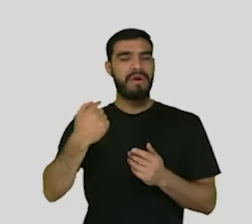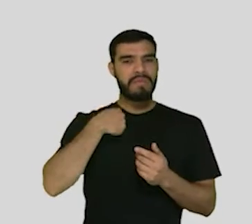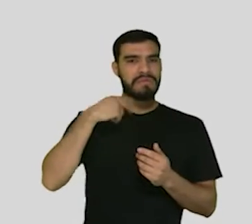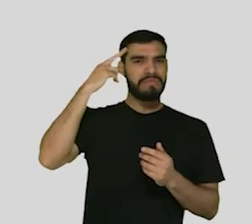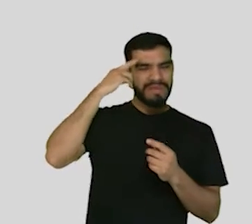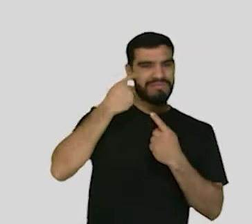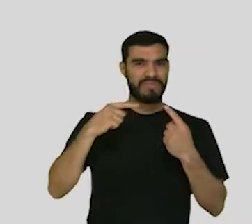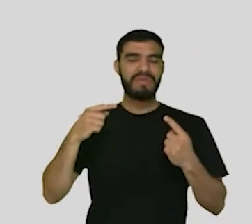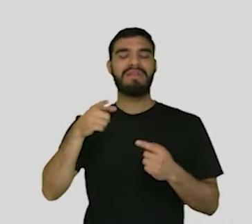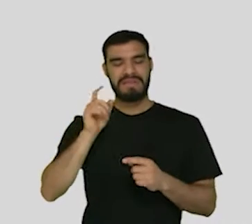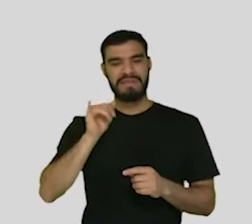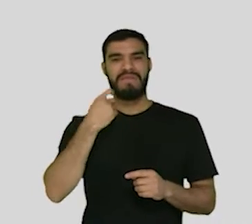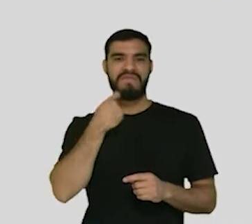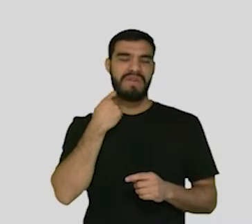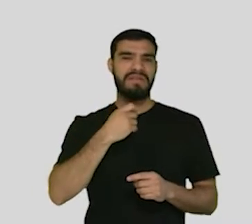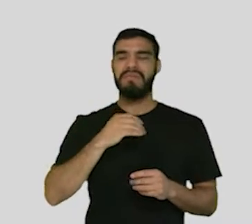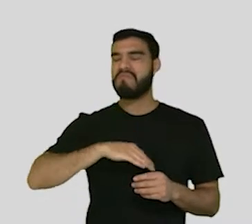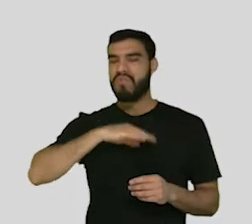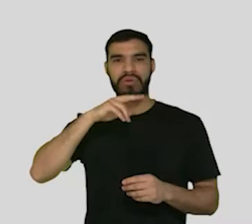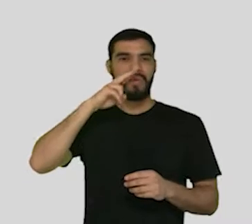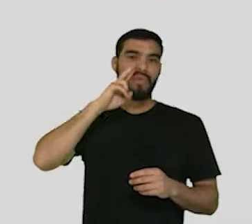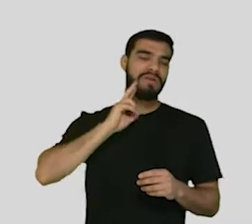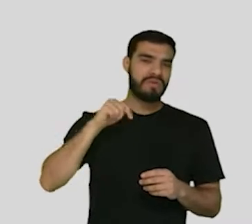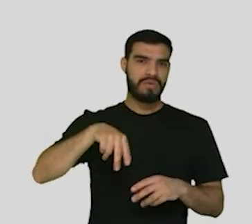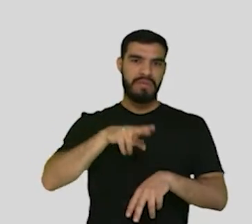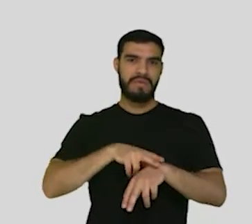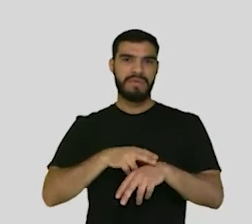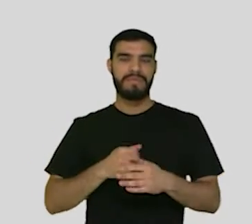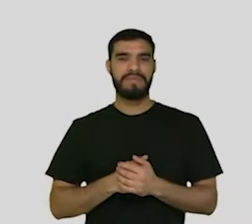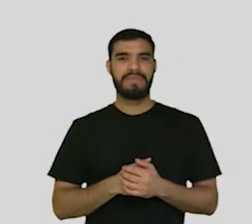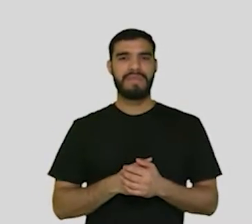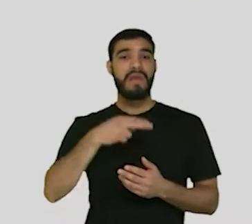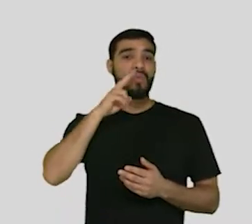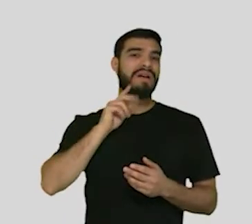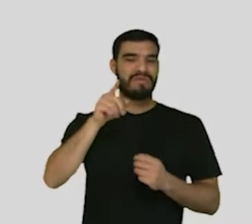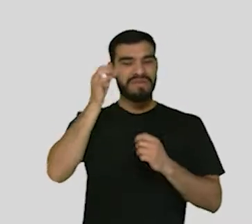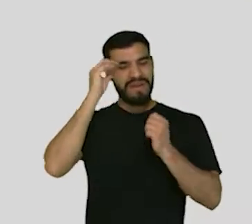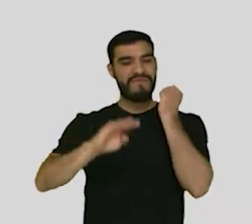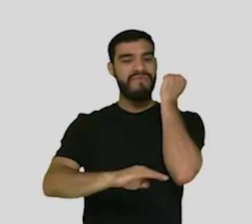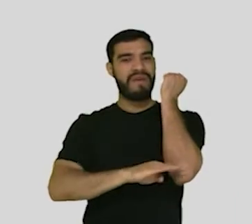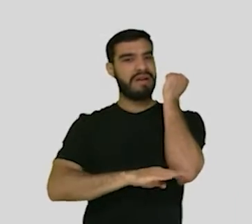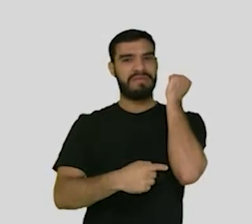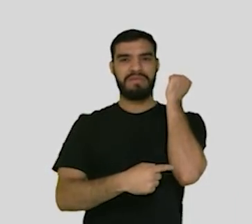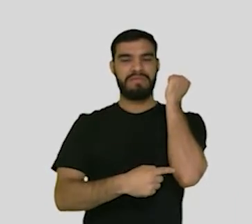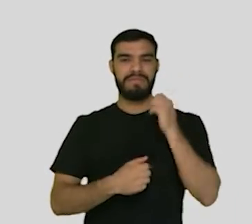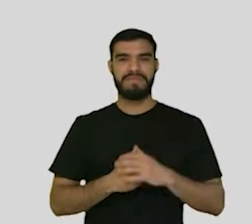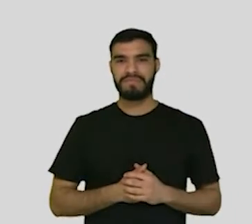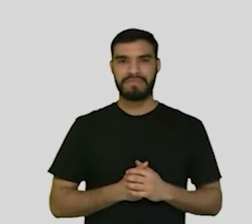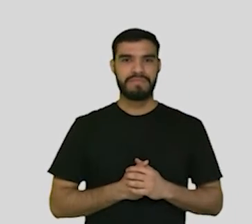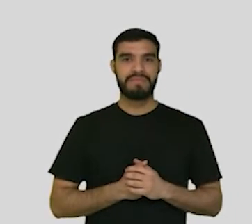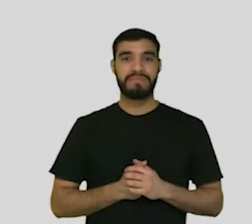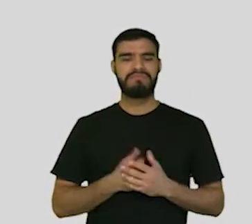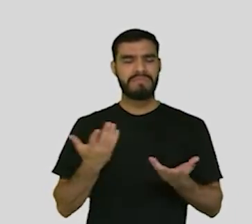Creo que tenemos que hablarle en que puedan comprender y entender. Ha oikoteme o entende va y papecoba. Ha se verón una upe vaná oñekoteme te